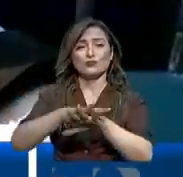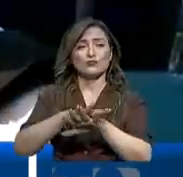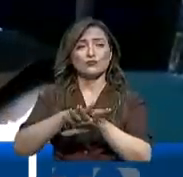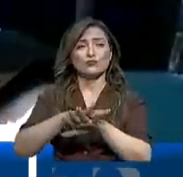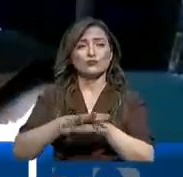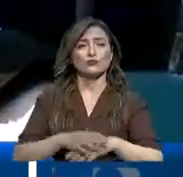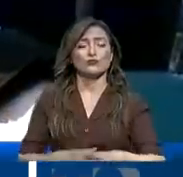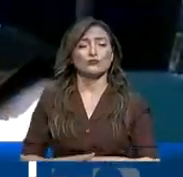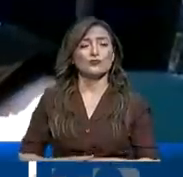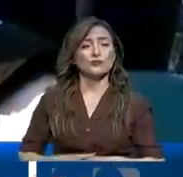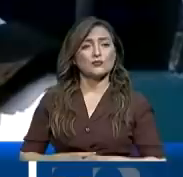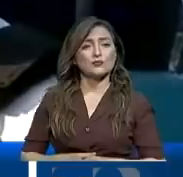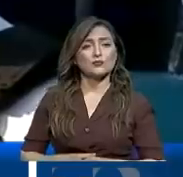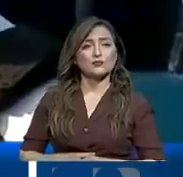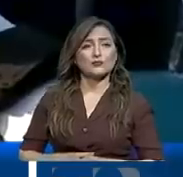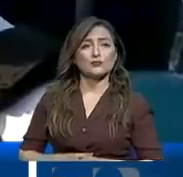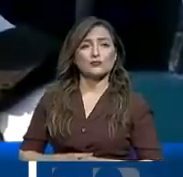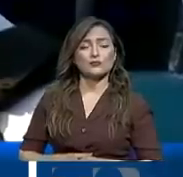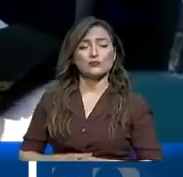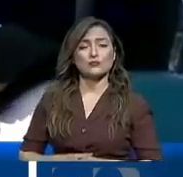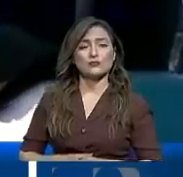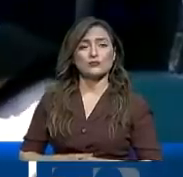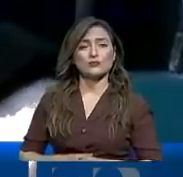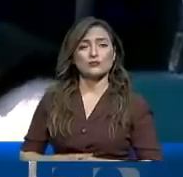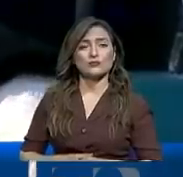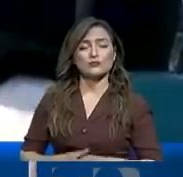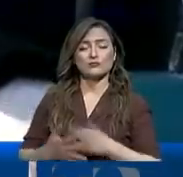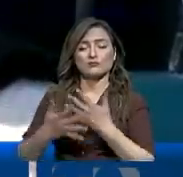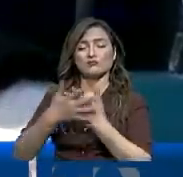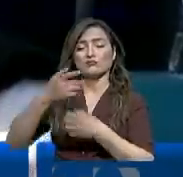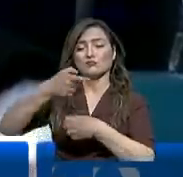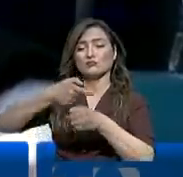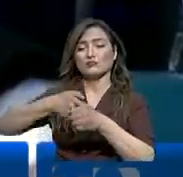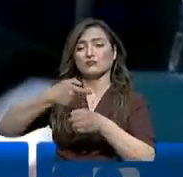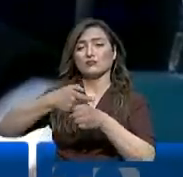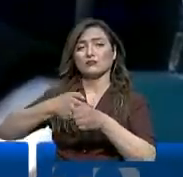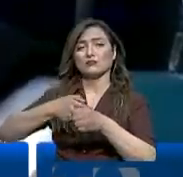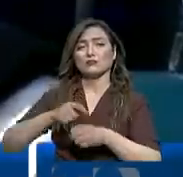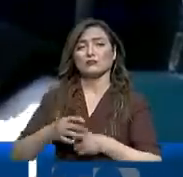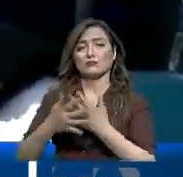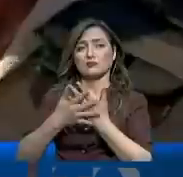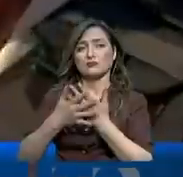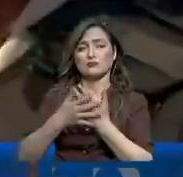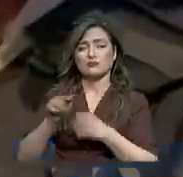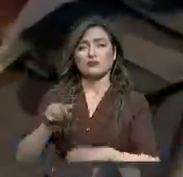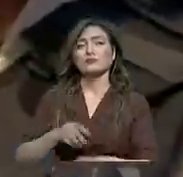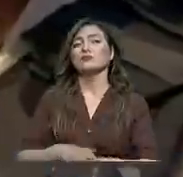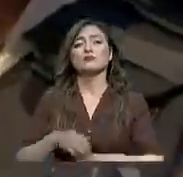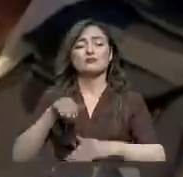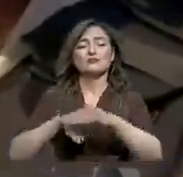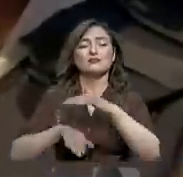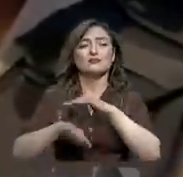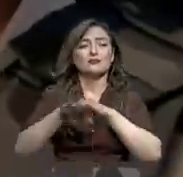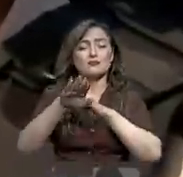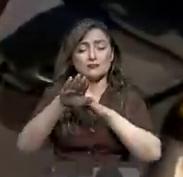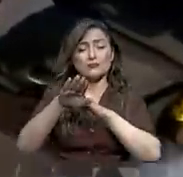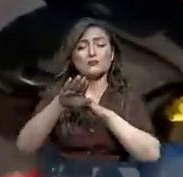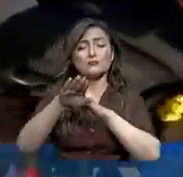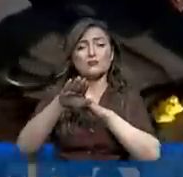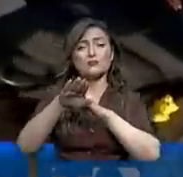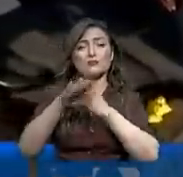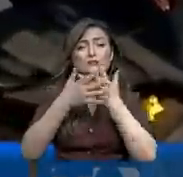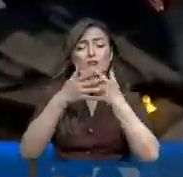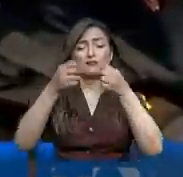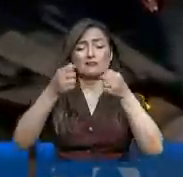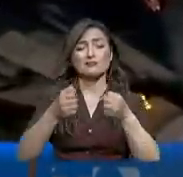de este sistema penitenciario específicamente la penitenciaría del litoral ingresamos al interior del crc